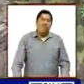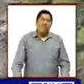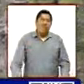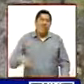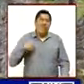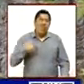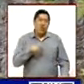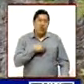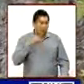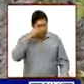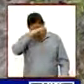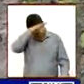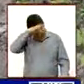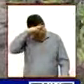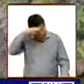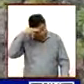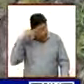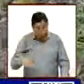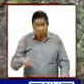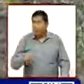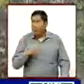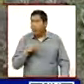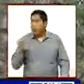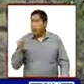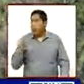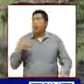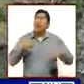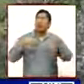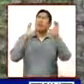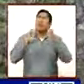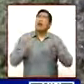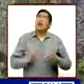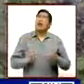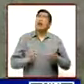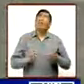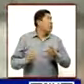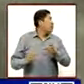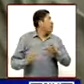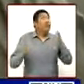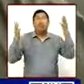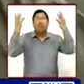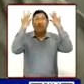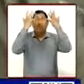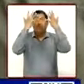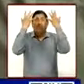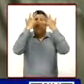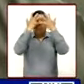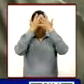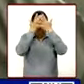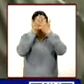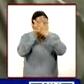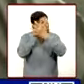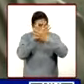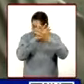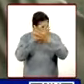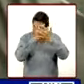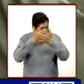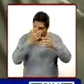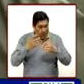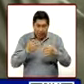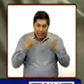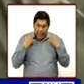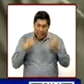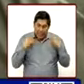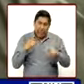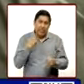No estamos escatimando esfuerzos, pero justamente el clima no está colaborando mucho, ¿no? Pero de igual manera estamos en la